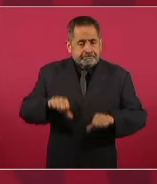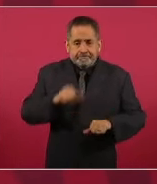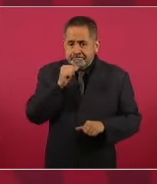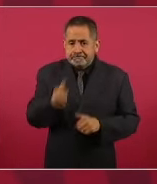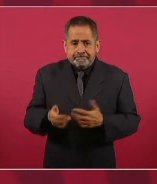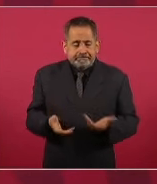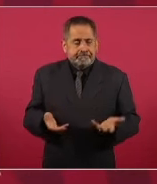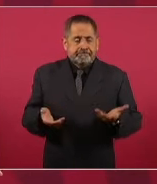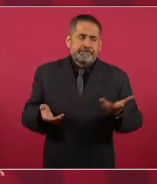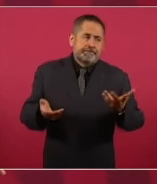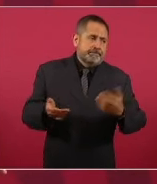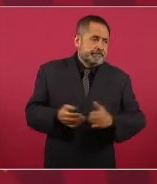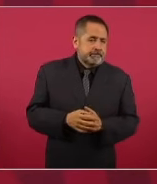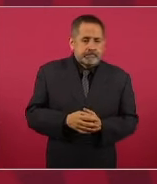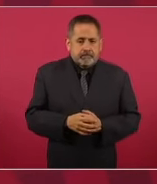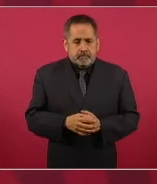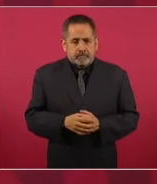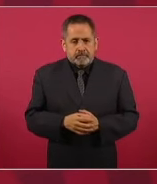Y bueno,